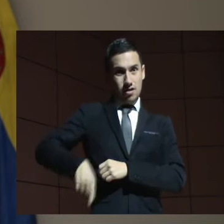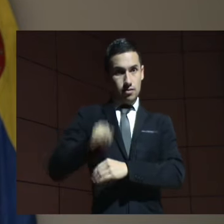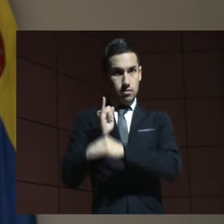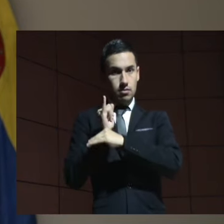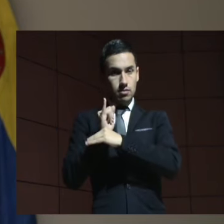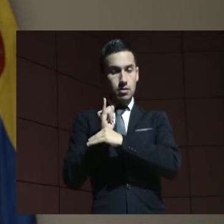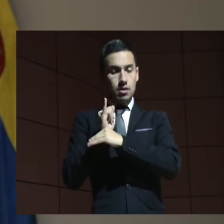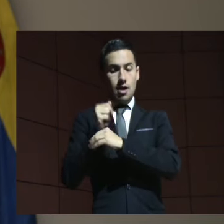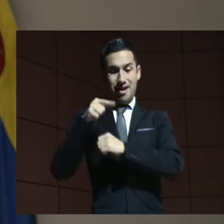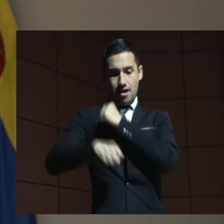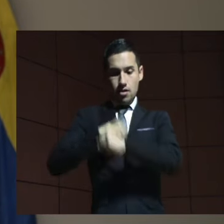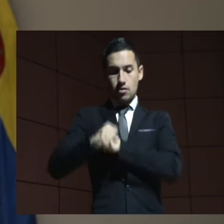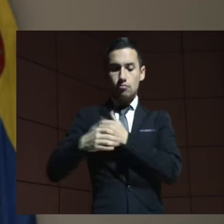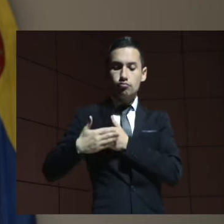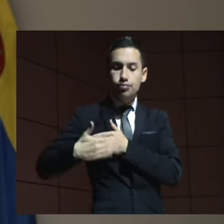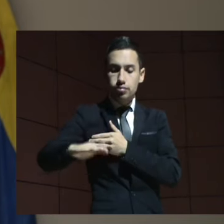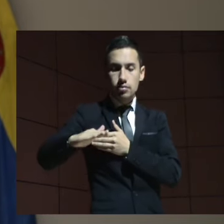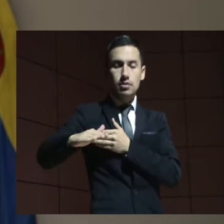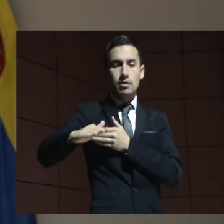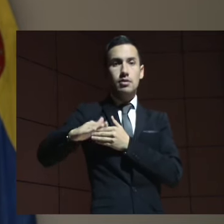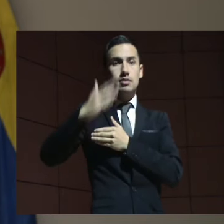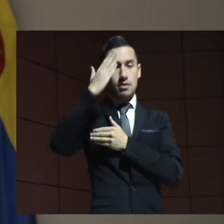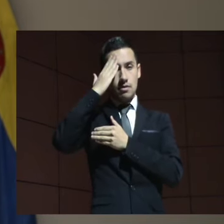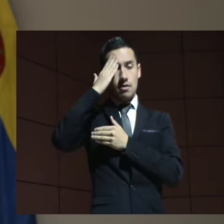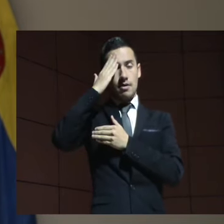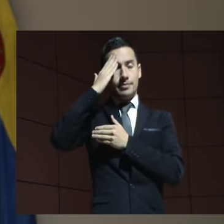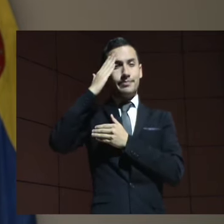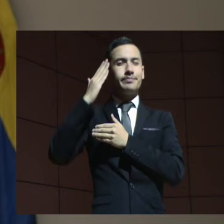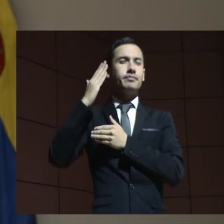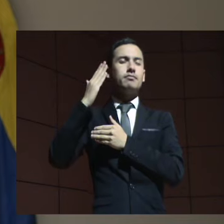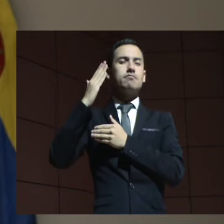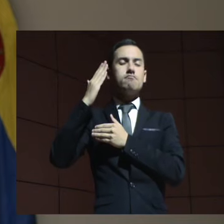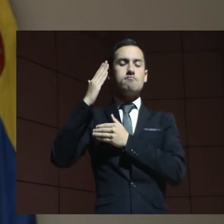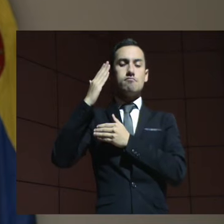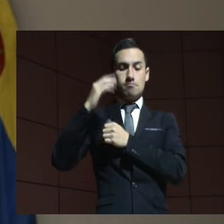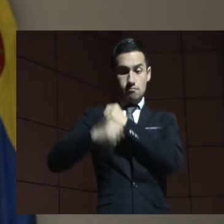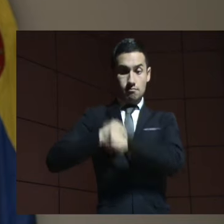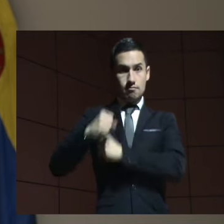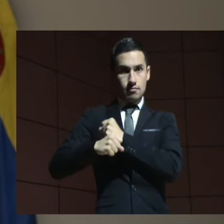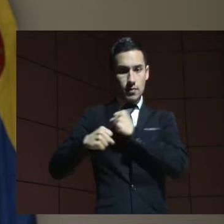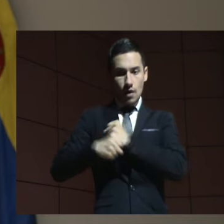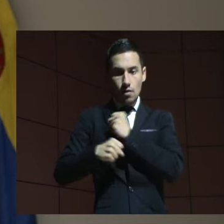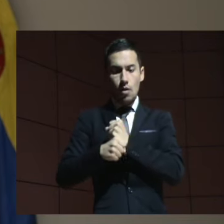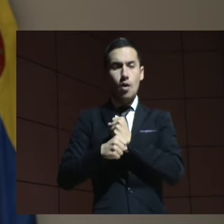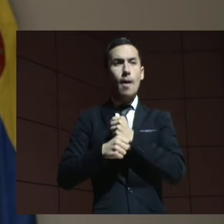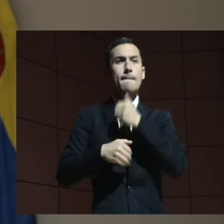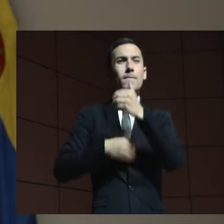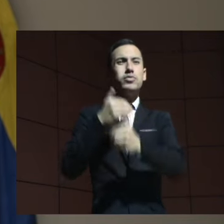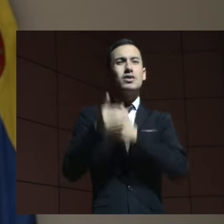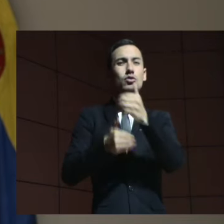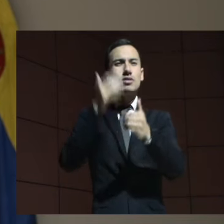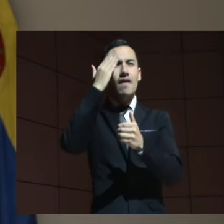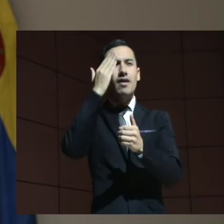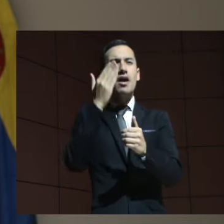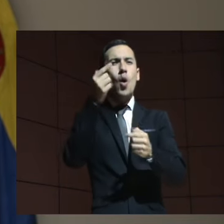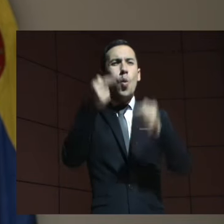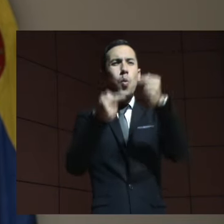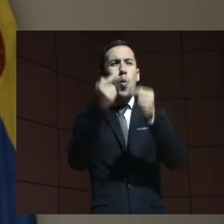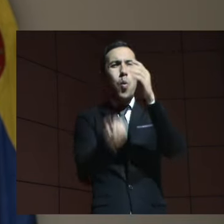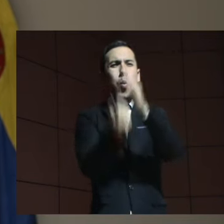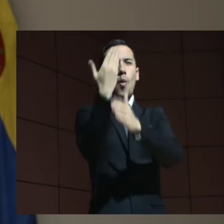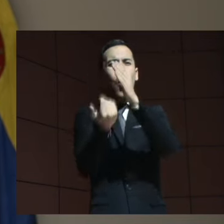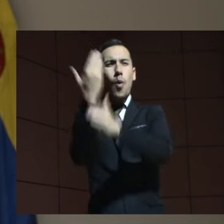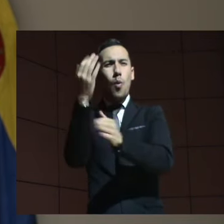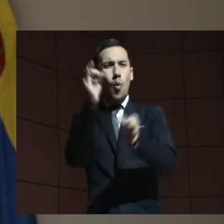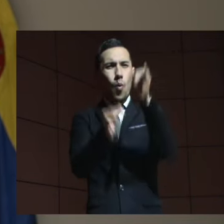Escuela Judicial adelantará este año, es decir, en el proceso a través del cual se